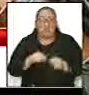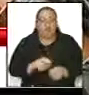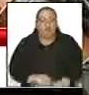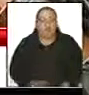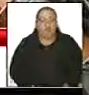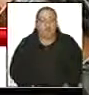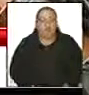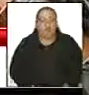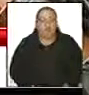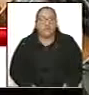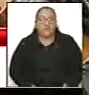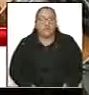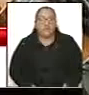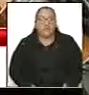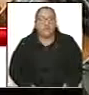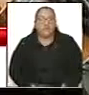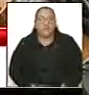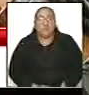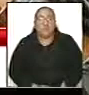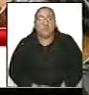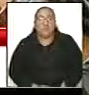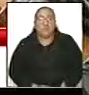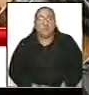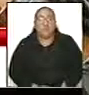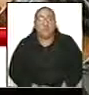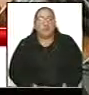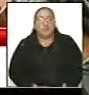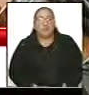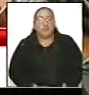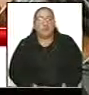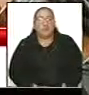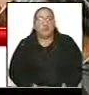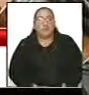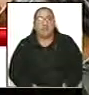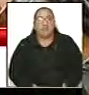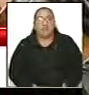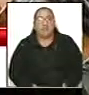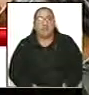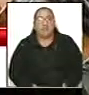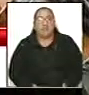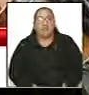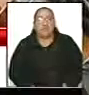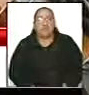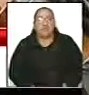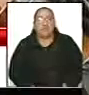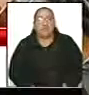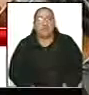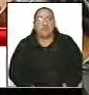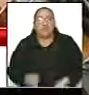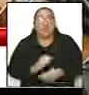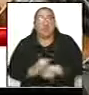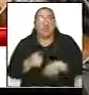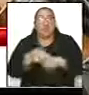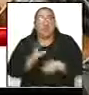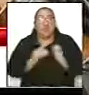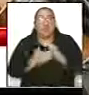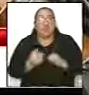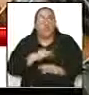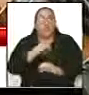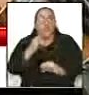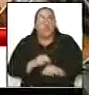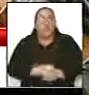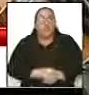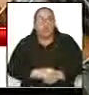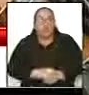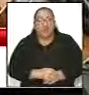así, desde el Ejecutivo como plazo el mes de julio para presentar un proyecto